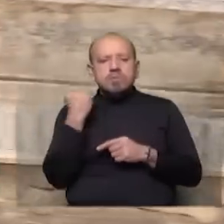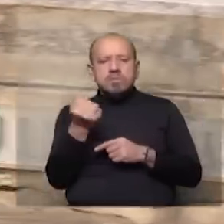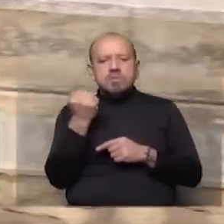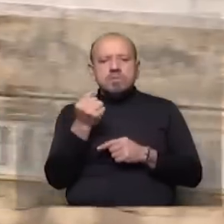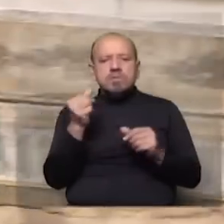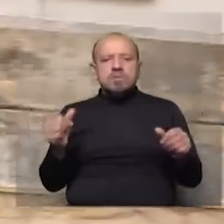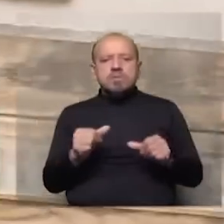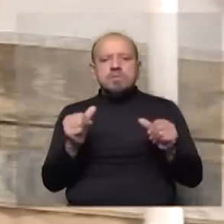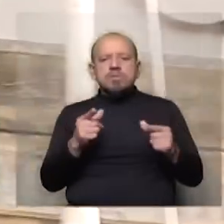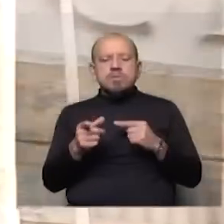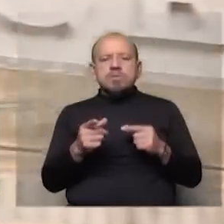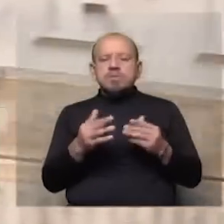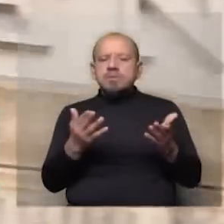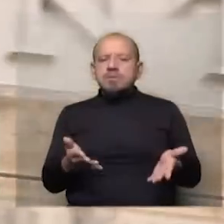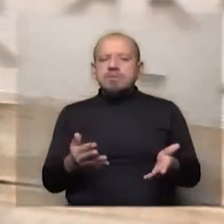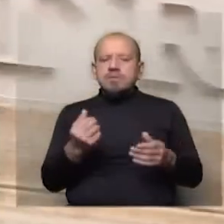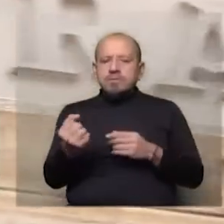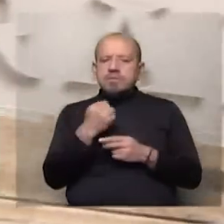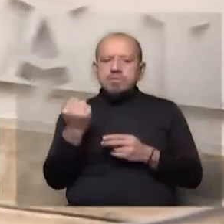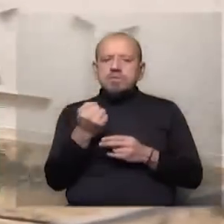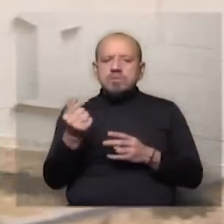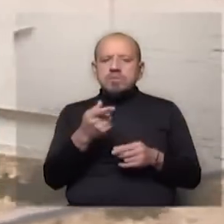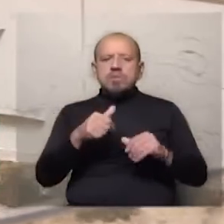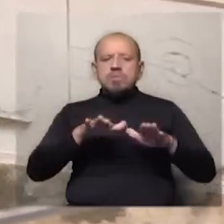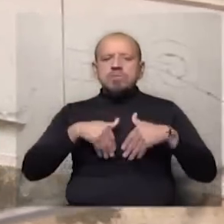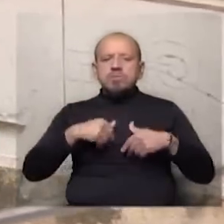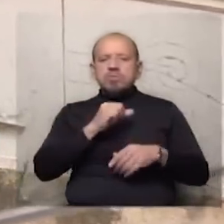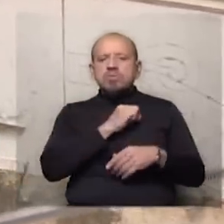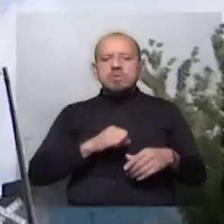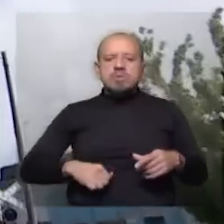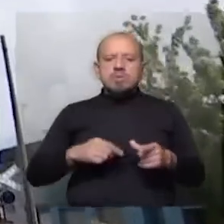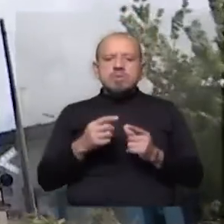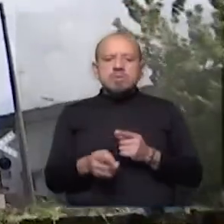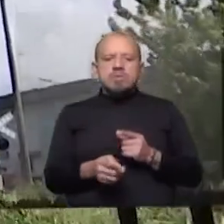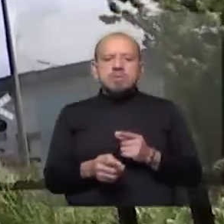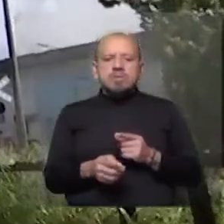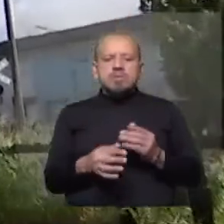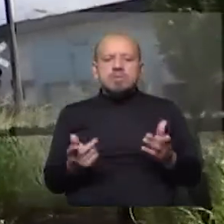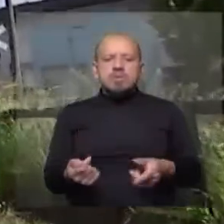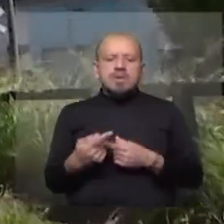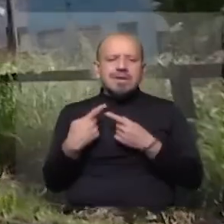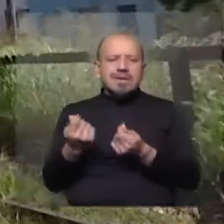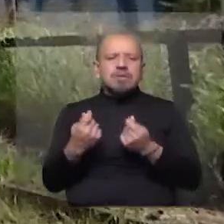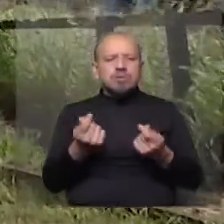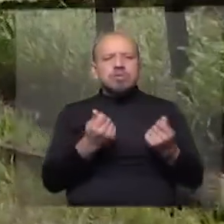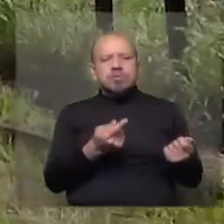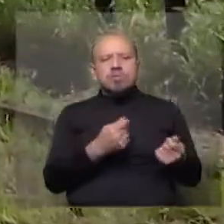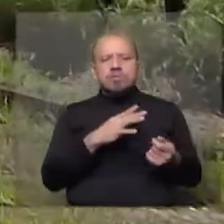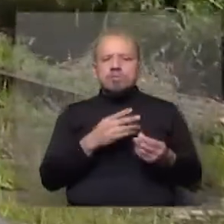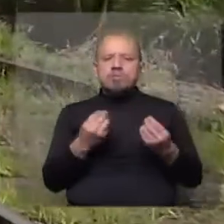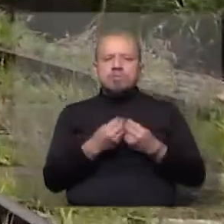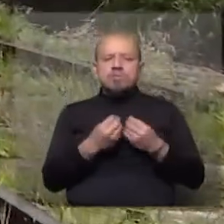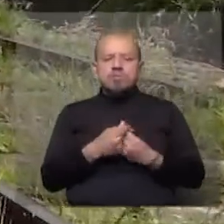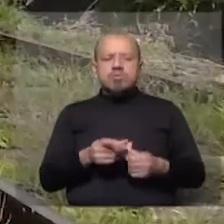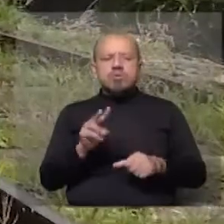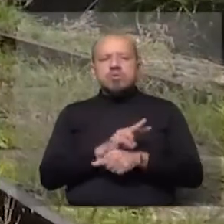generado un daño muy importante al patrimonio del estado A gastos absolutamente excesivos en en seguridad